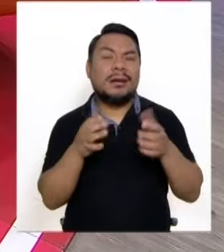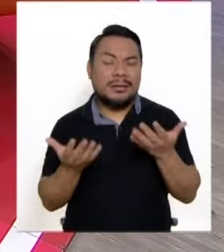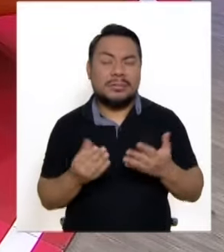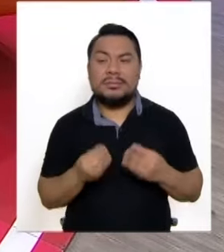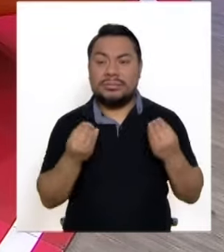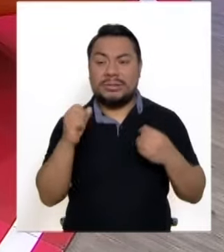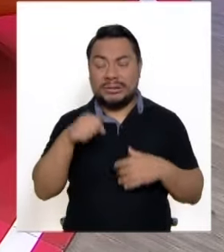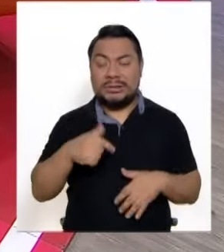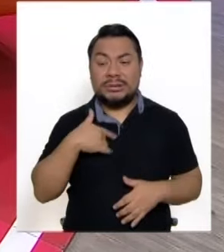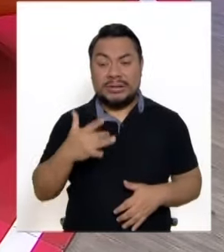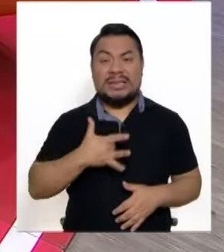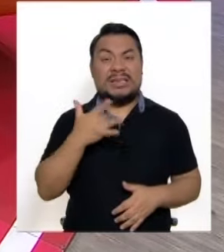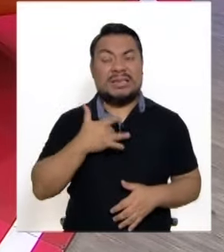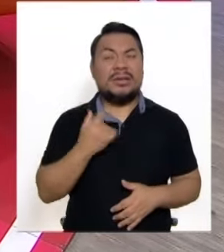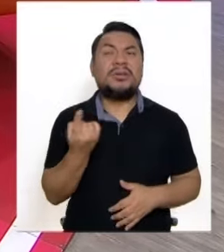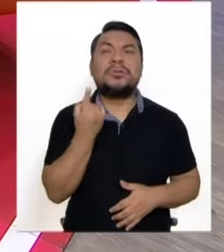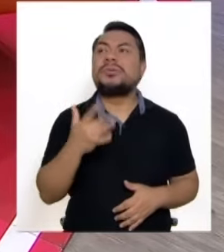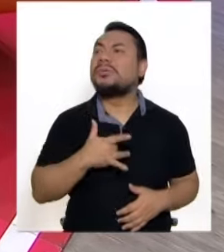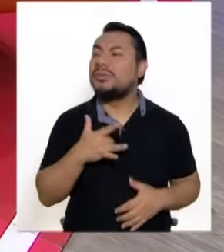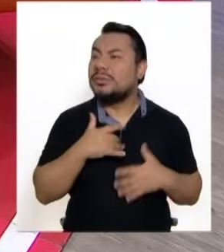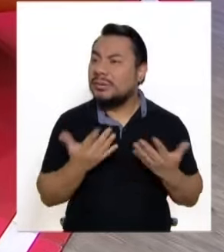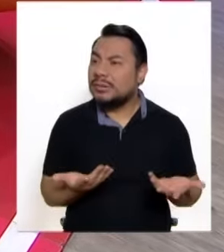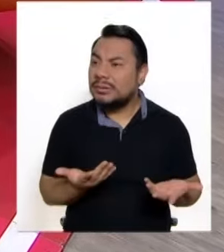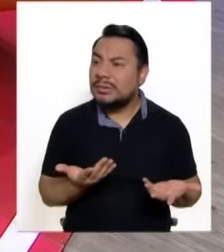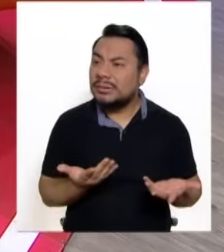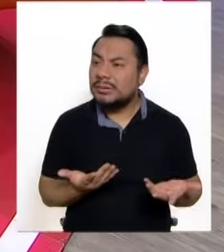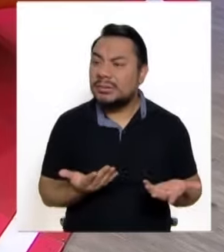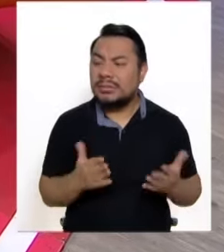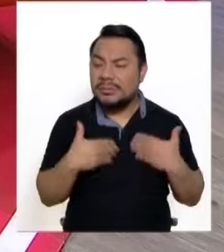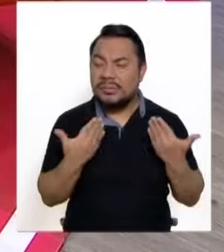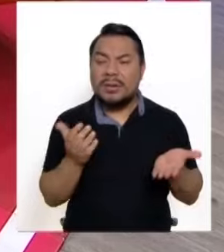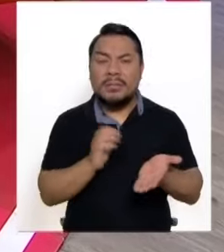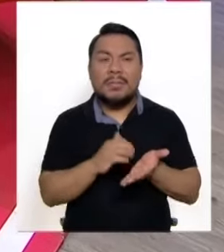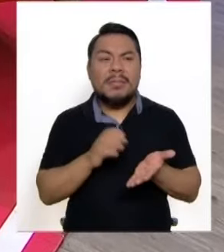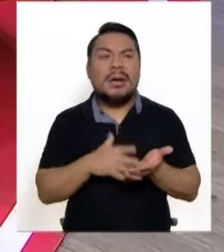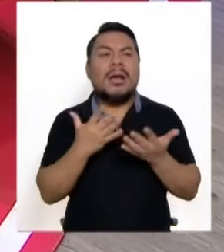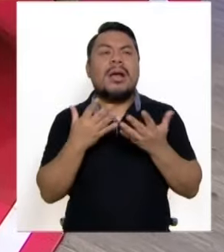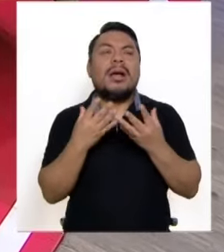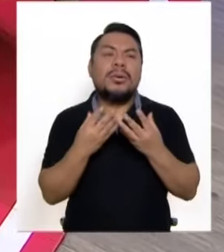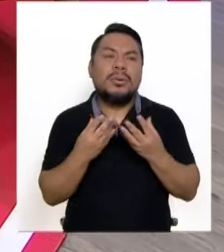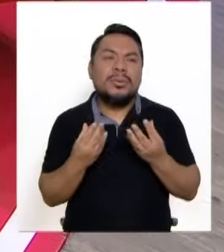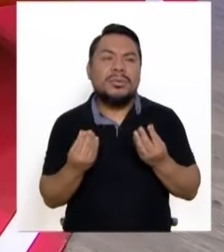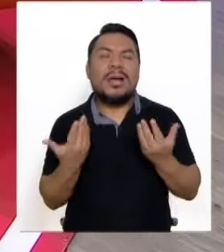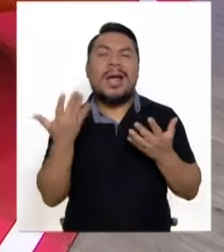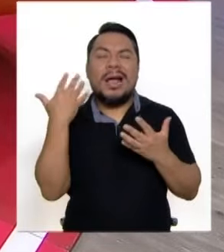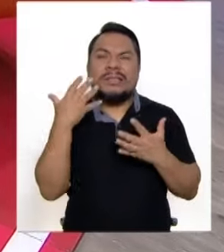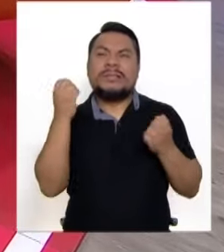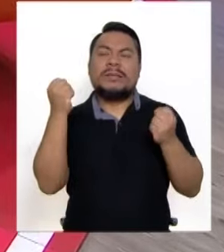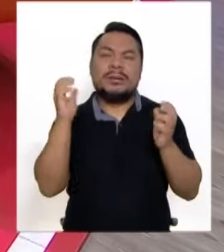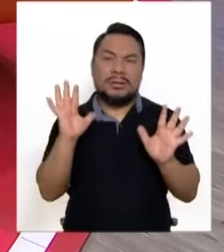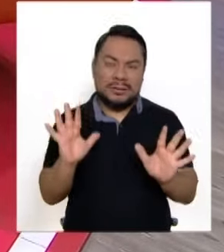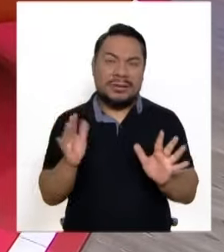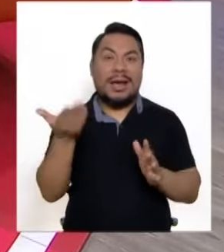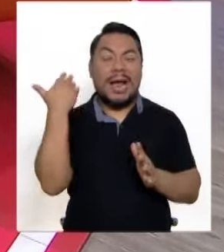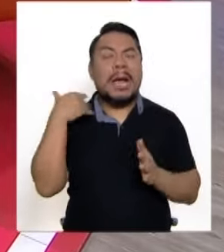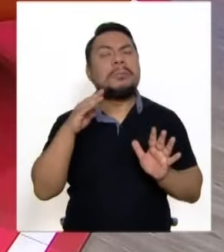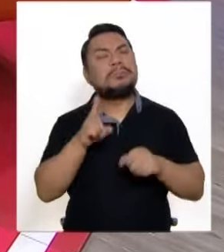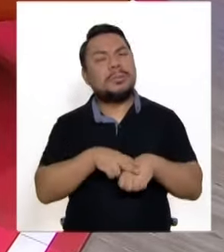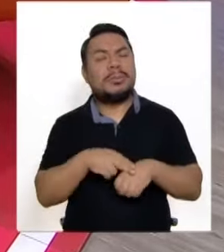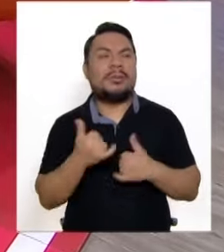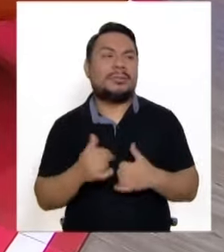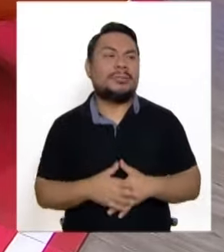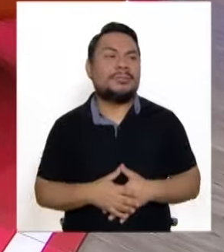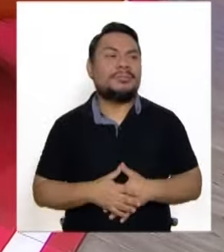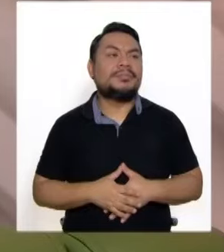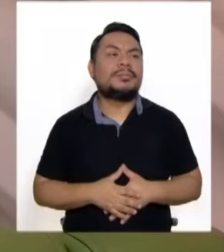sí síntomas, lo único que siento es que estoy más sensible que antes, nada más. Eso es todo. Oye, espera, Rosita,